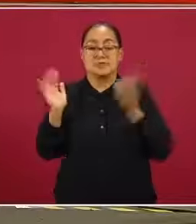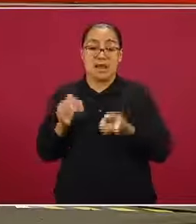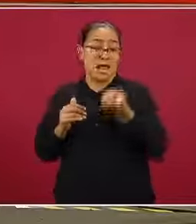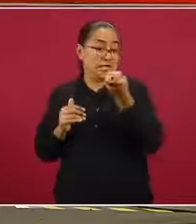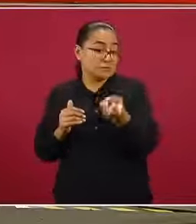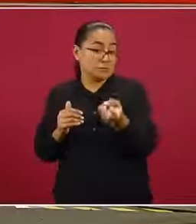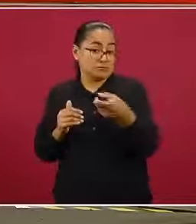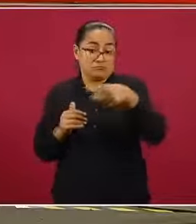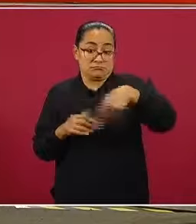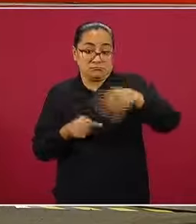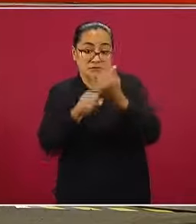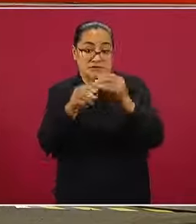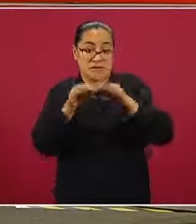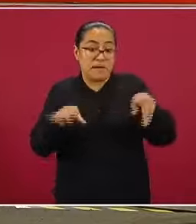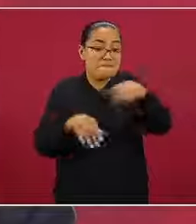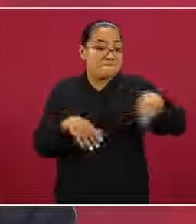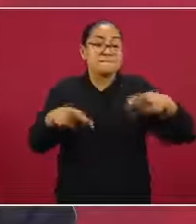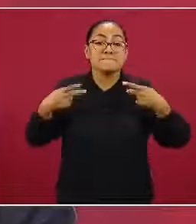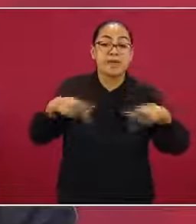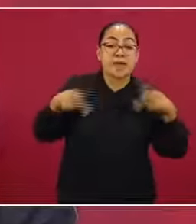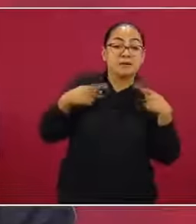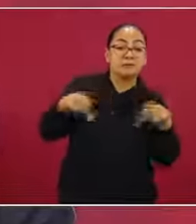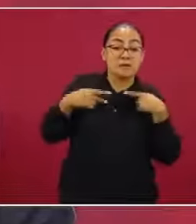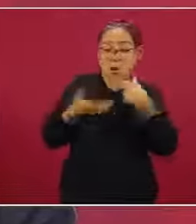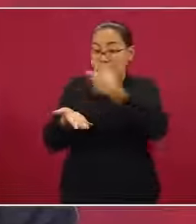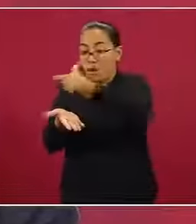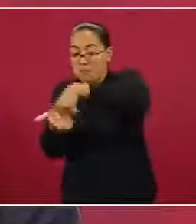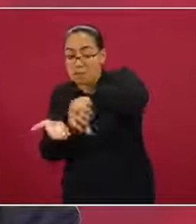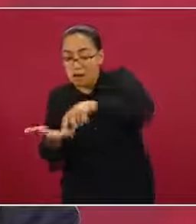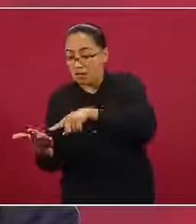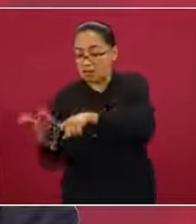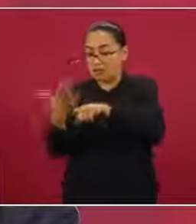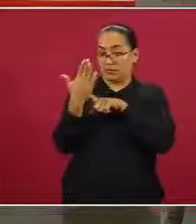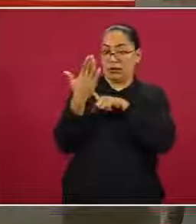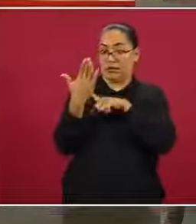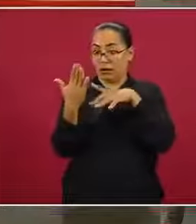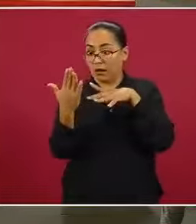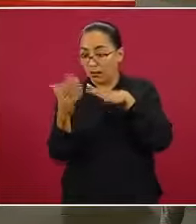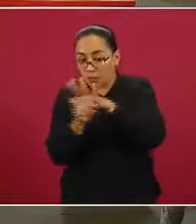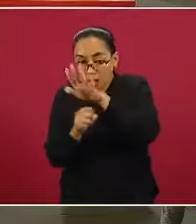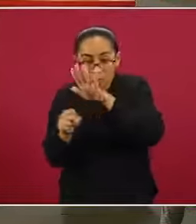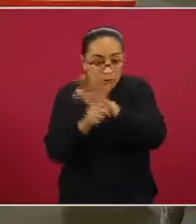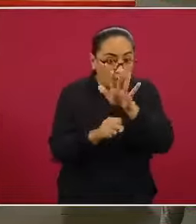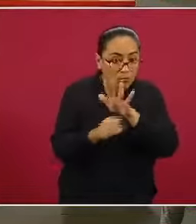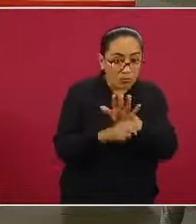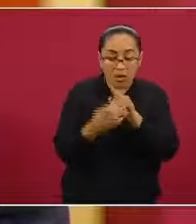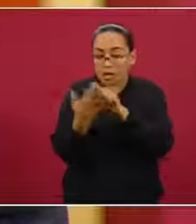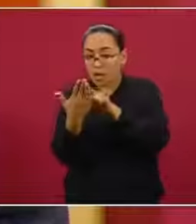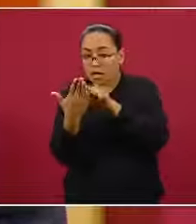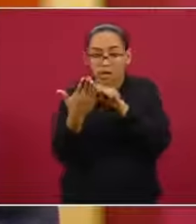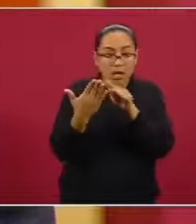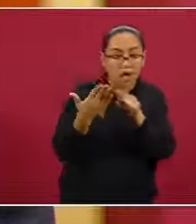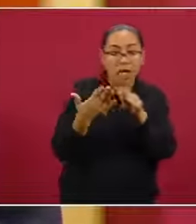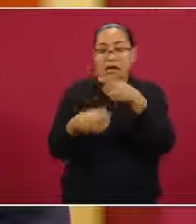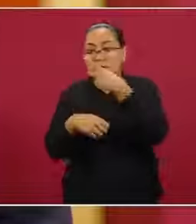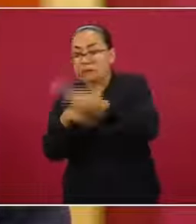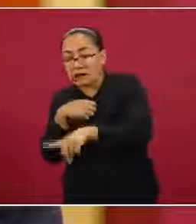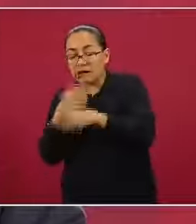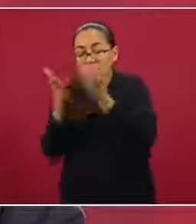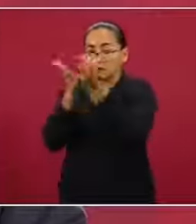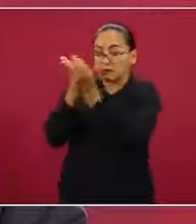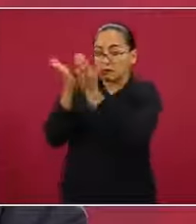persona consumidora pueda identificar qué productos tienen excesos de grasas,